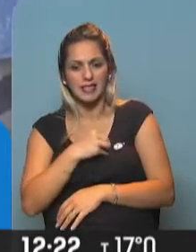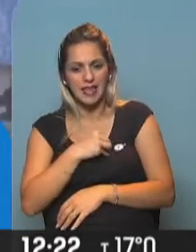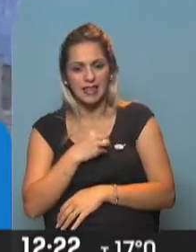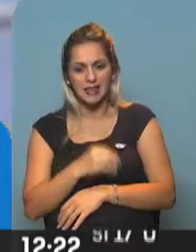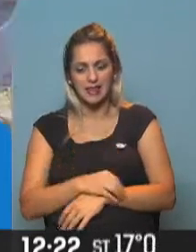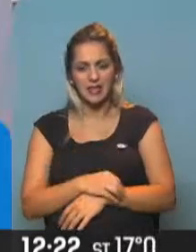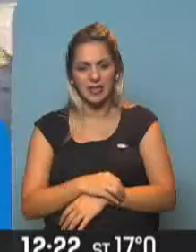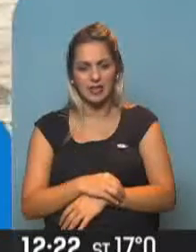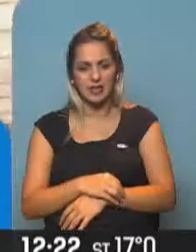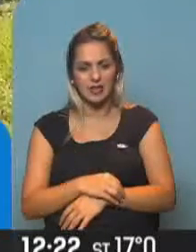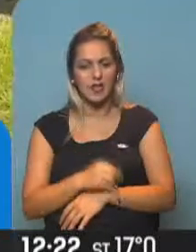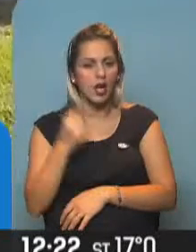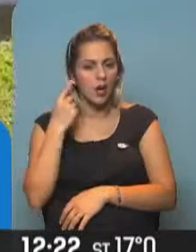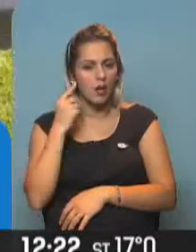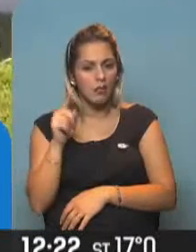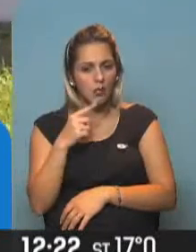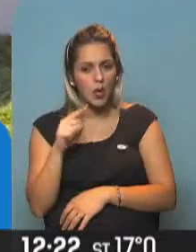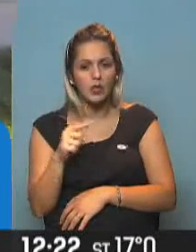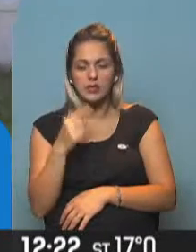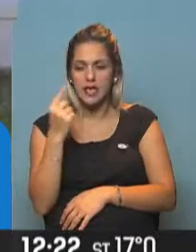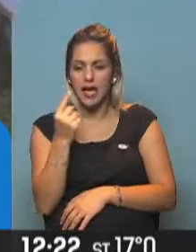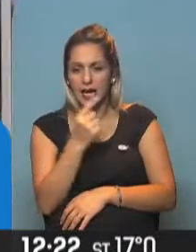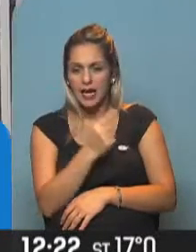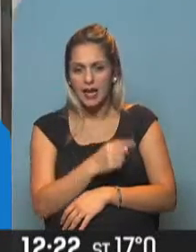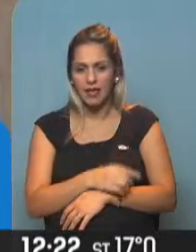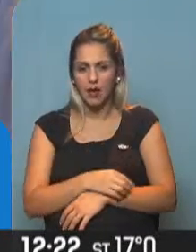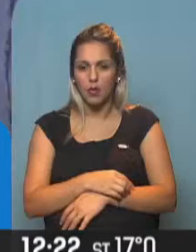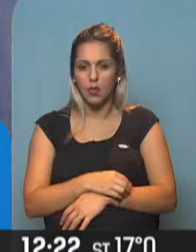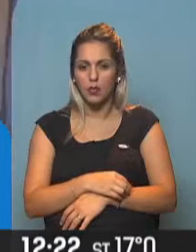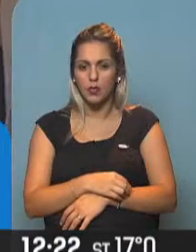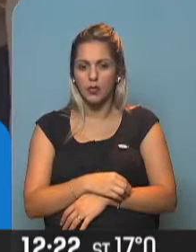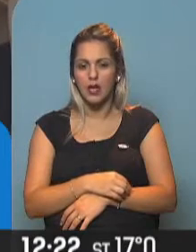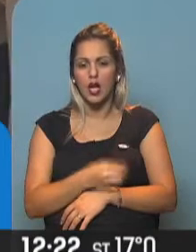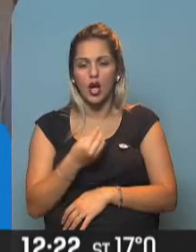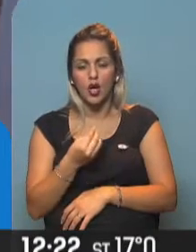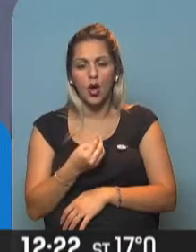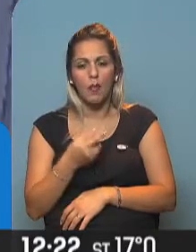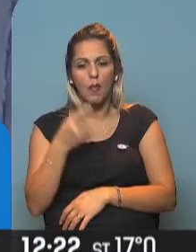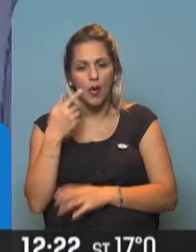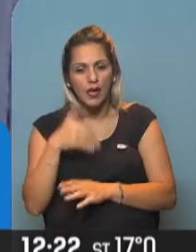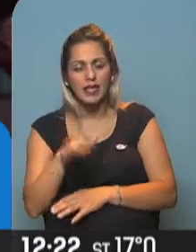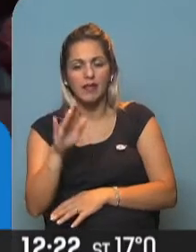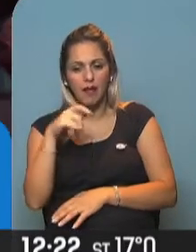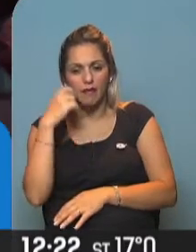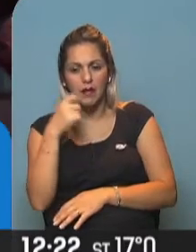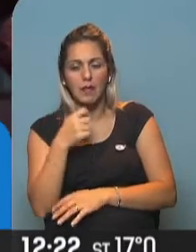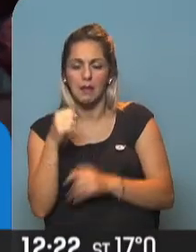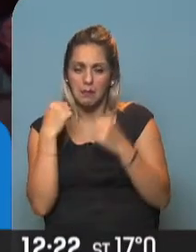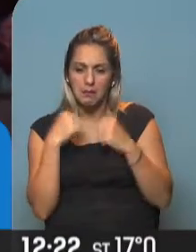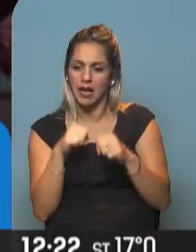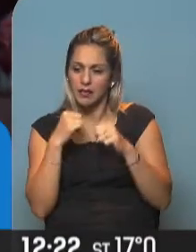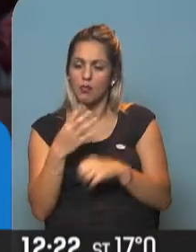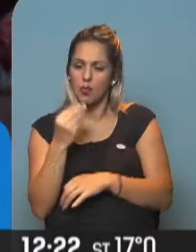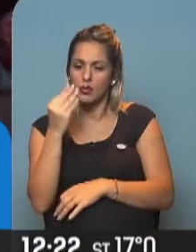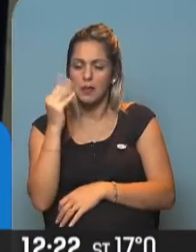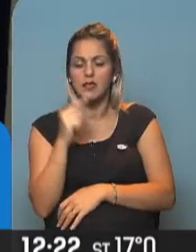te hacía escuchar hasta la música que iba a tener cada escena. El ritmo que él quería, cómo lo iba a filmar, la ensayamos un montón.